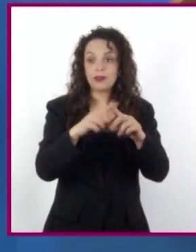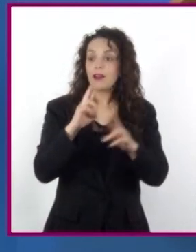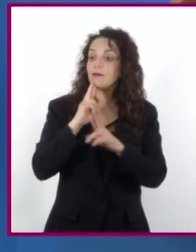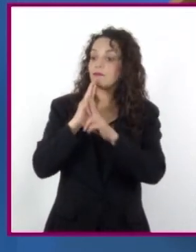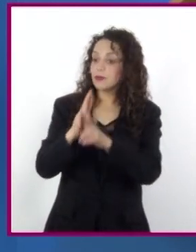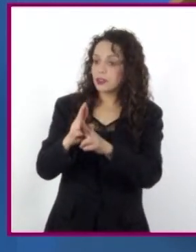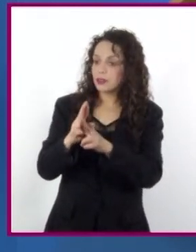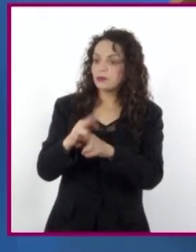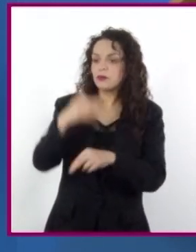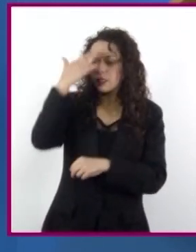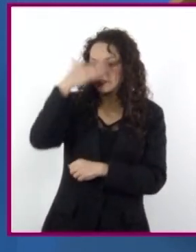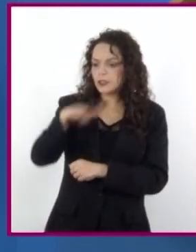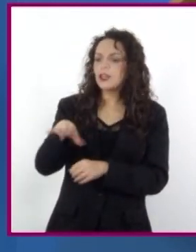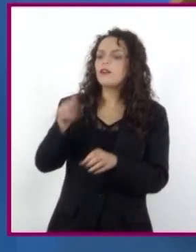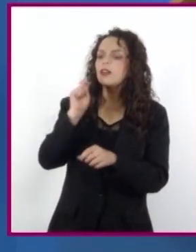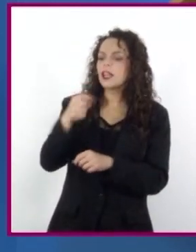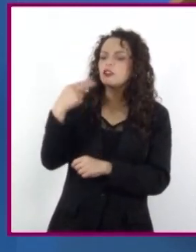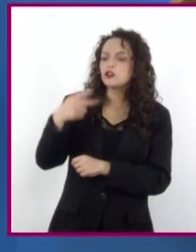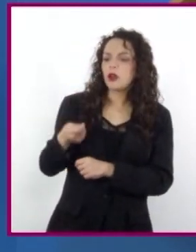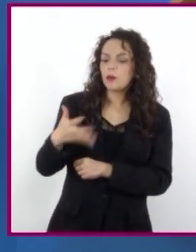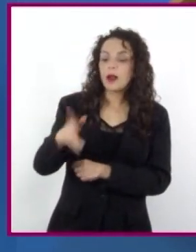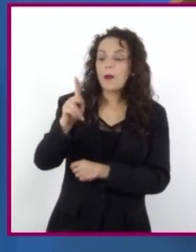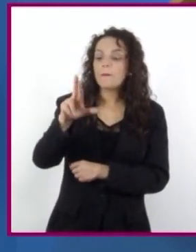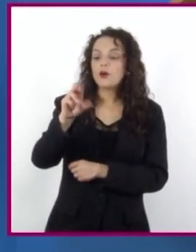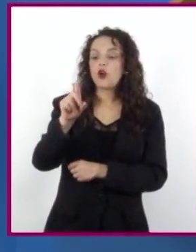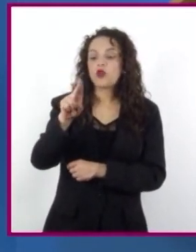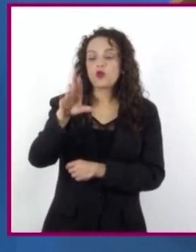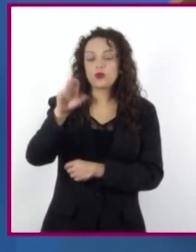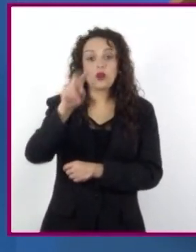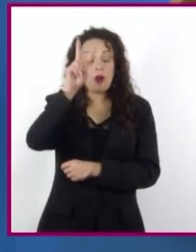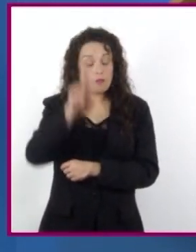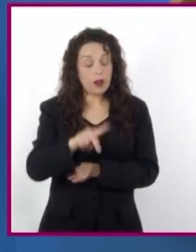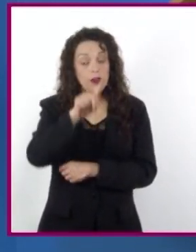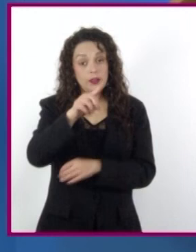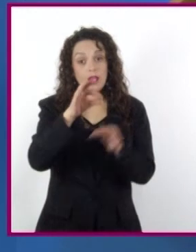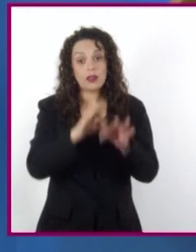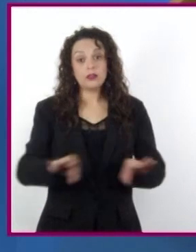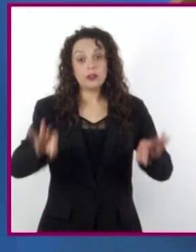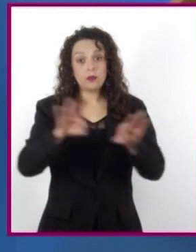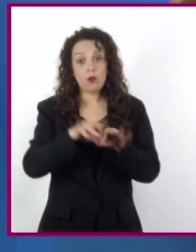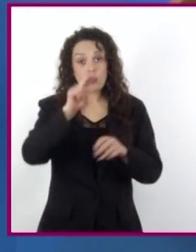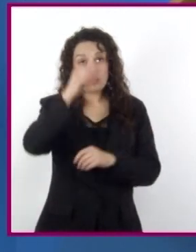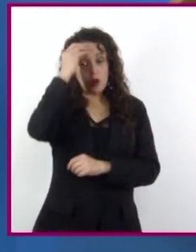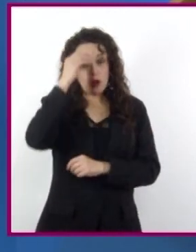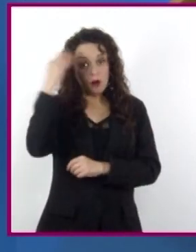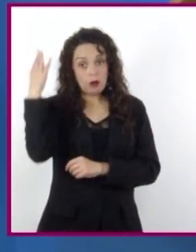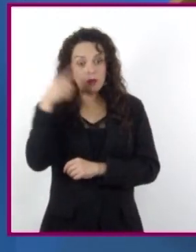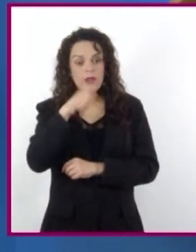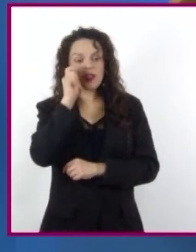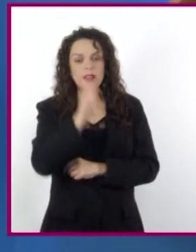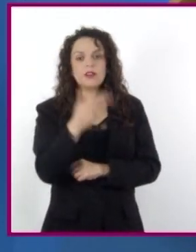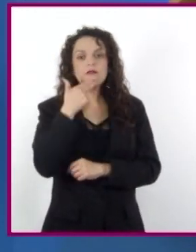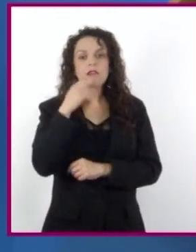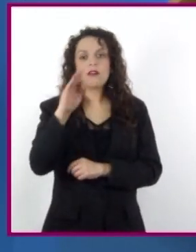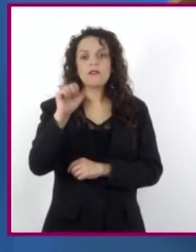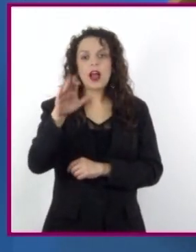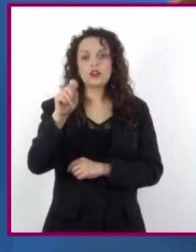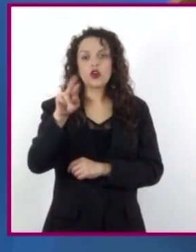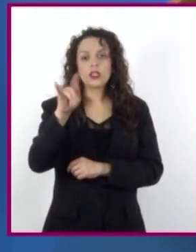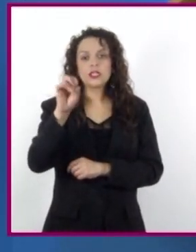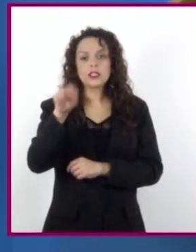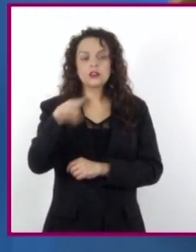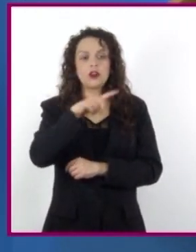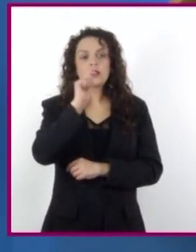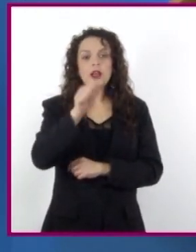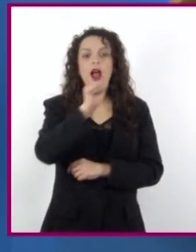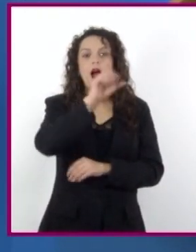se conoce como producto. Es importante que recuerden que el objetivo de la factorización es descomponer una expresión